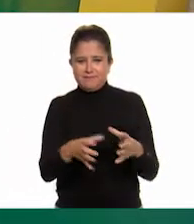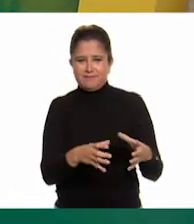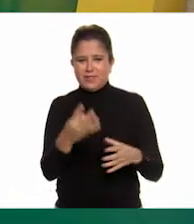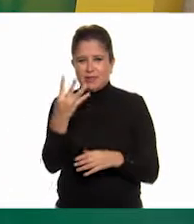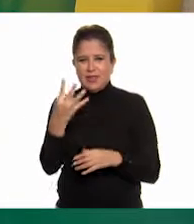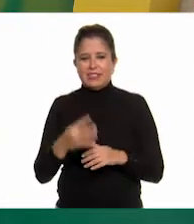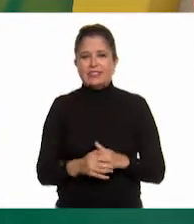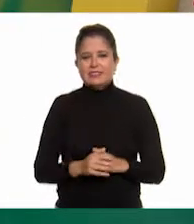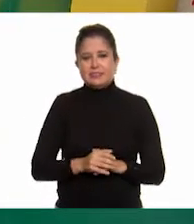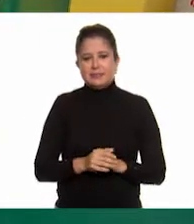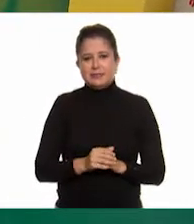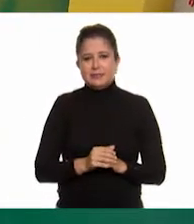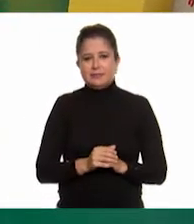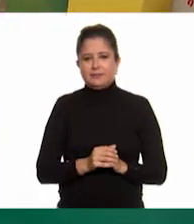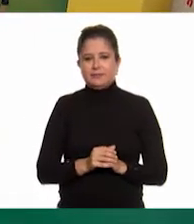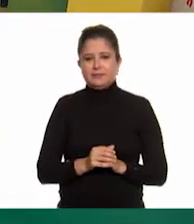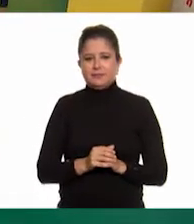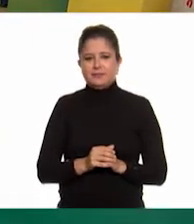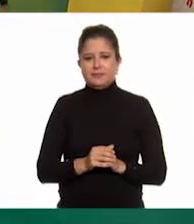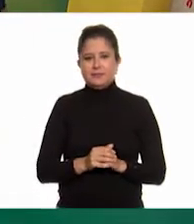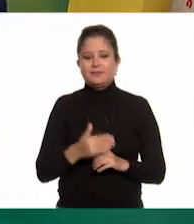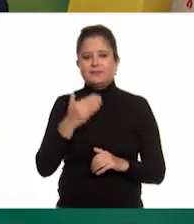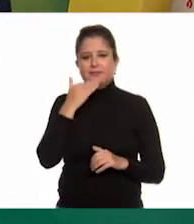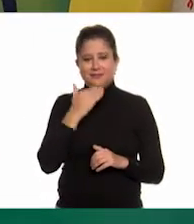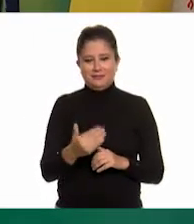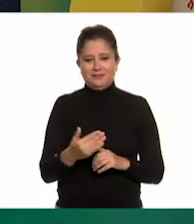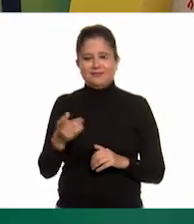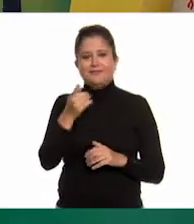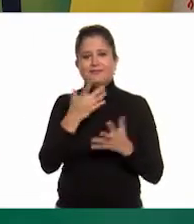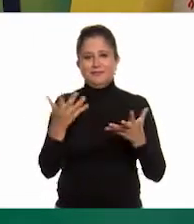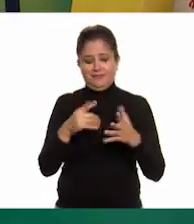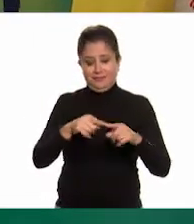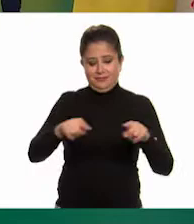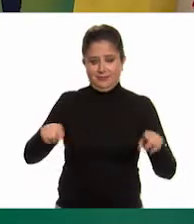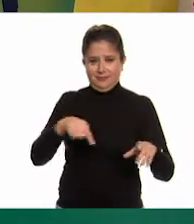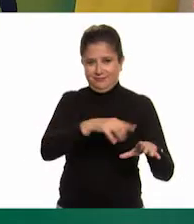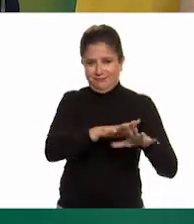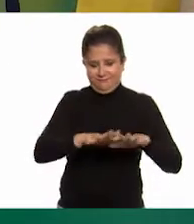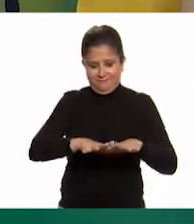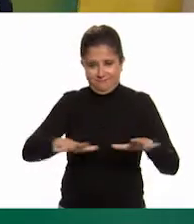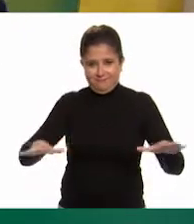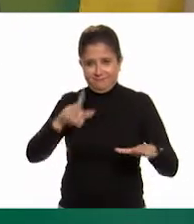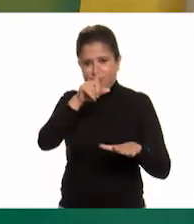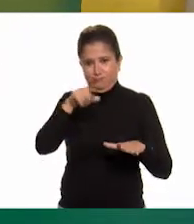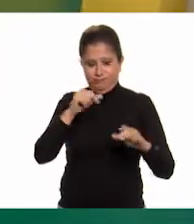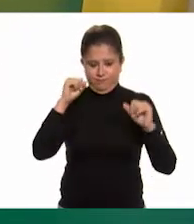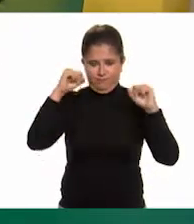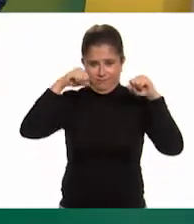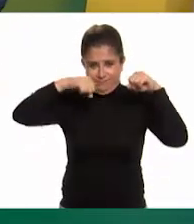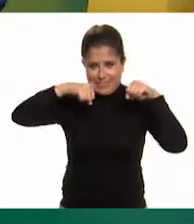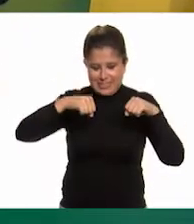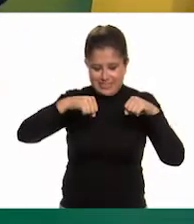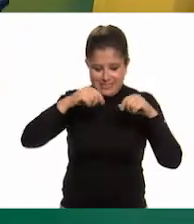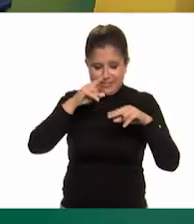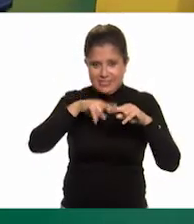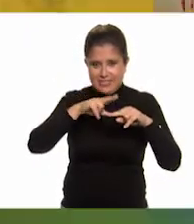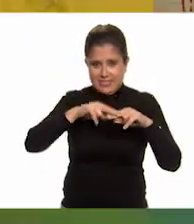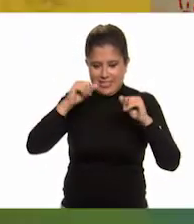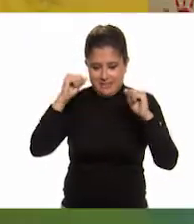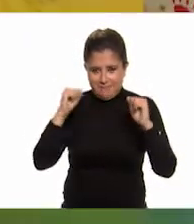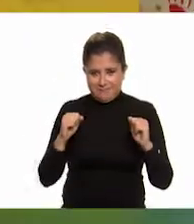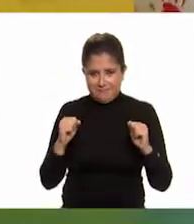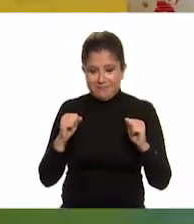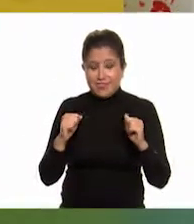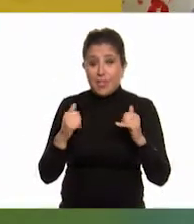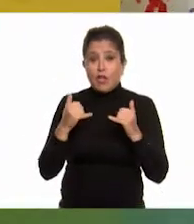Uh-huh. Ah, muy bien. Aquí está. Uh-huh. Lo vamos a hacer en el piso, entonces nos vamos a agachar, ¿sí?